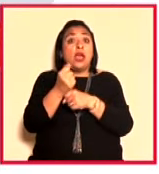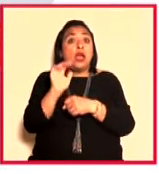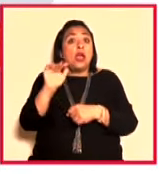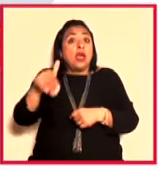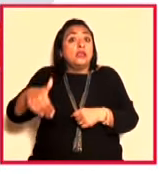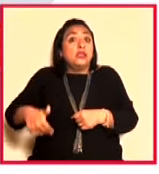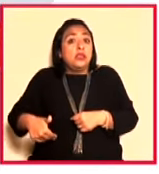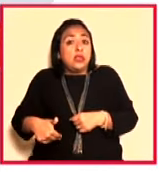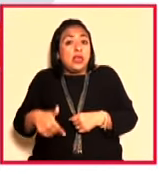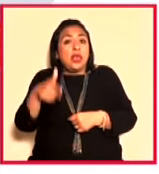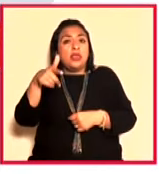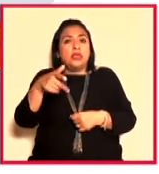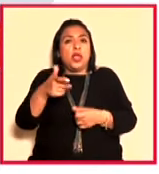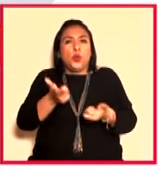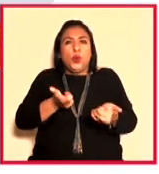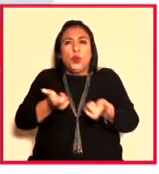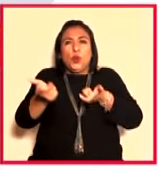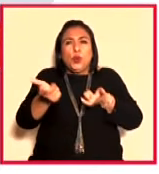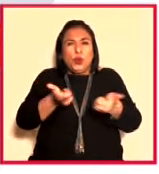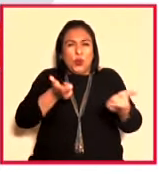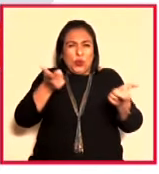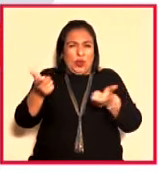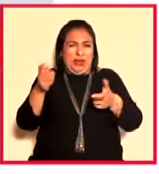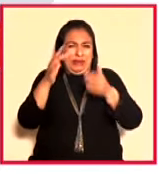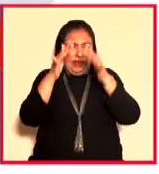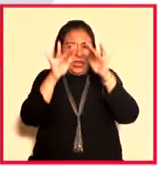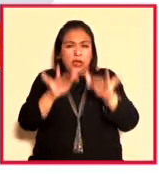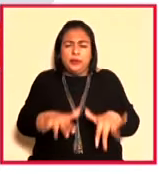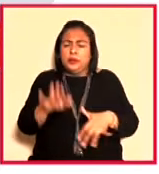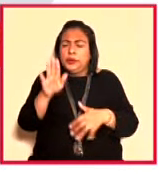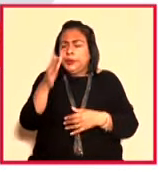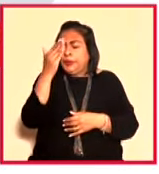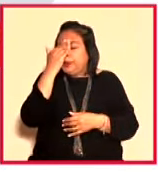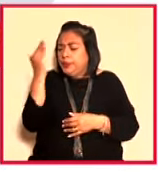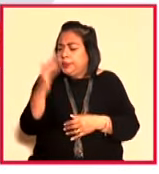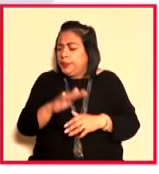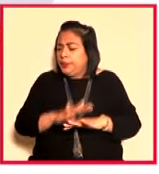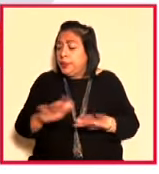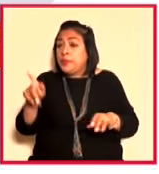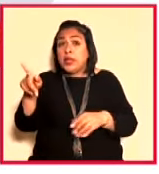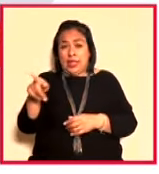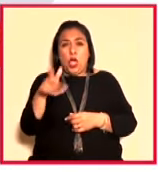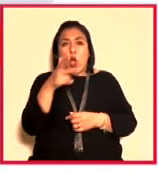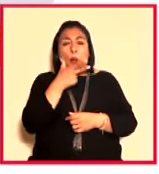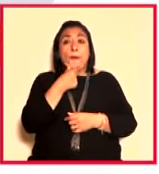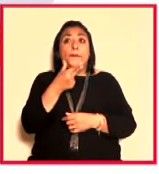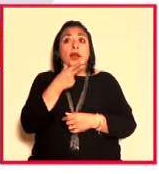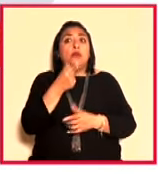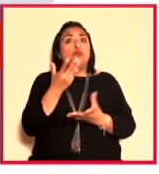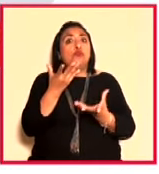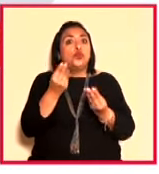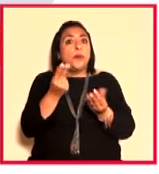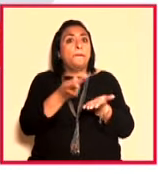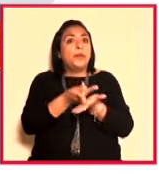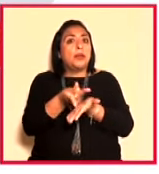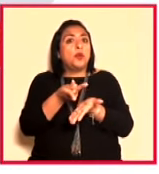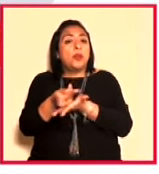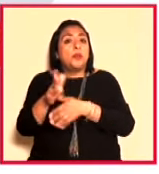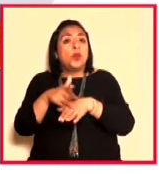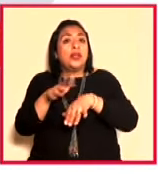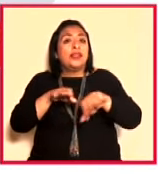Alpes, esquiando, una cosa verdaderamente trágica. Él pues tenía muchos, muchos premios por trabajar en